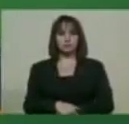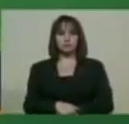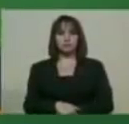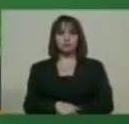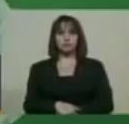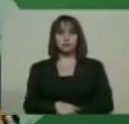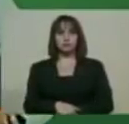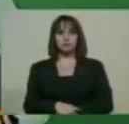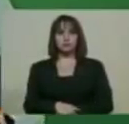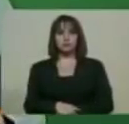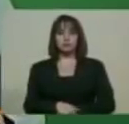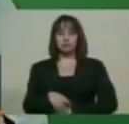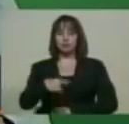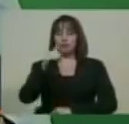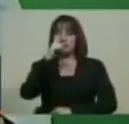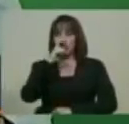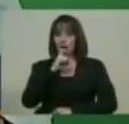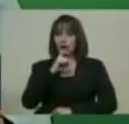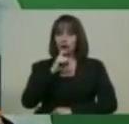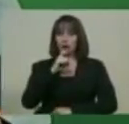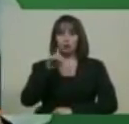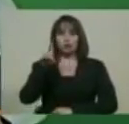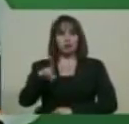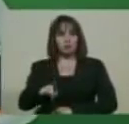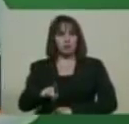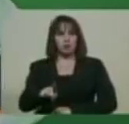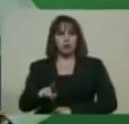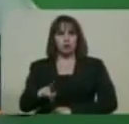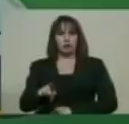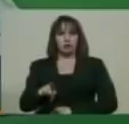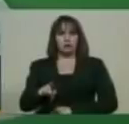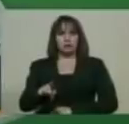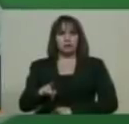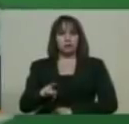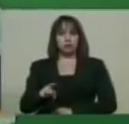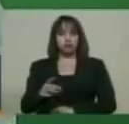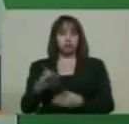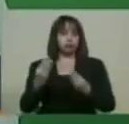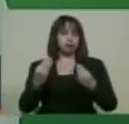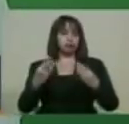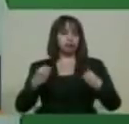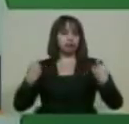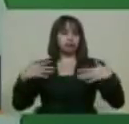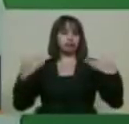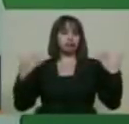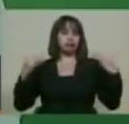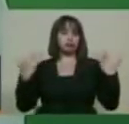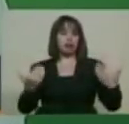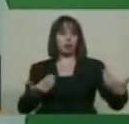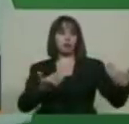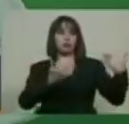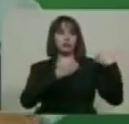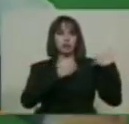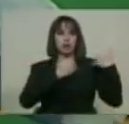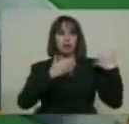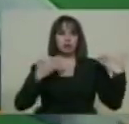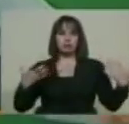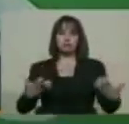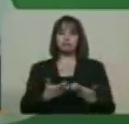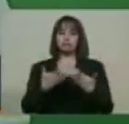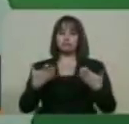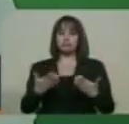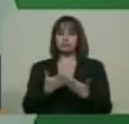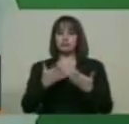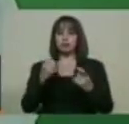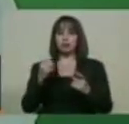Y este año ya también el calor de las responsabilidades del combate permanente,